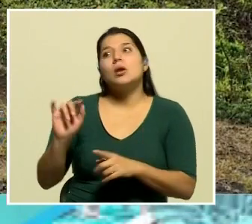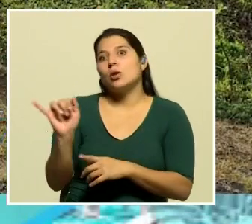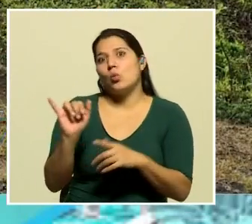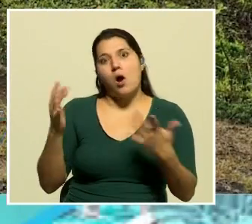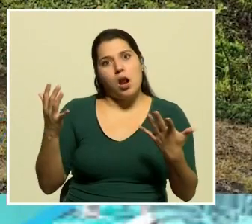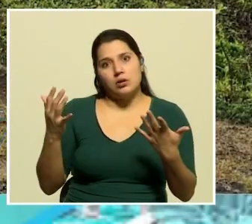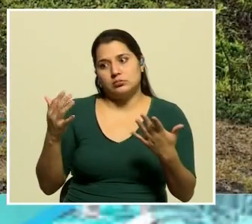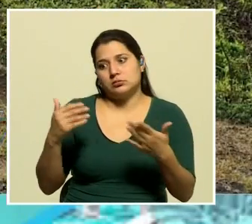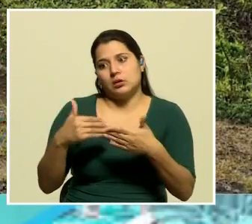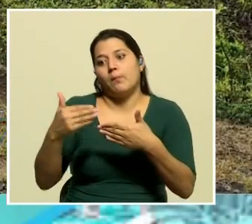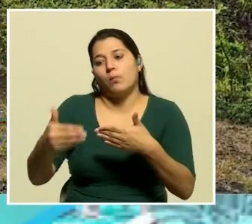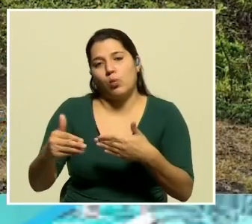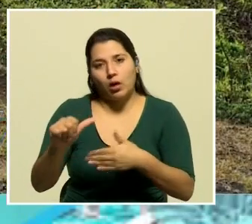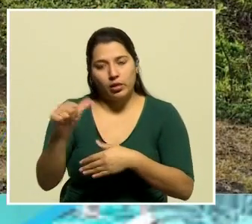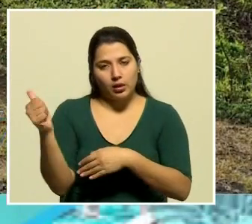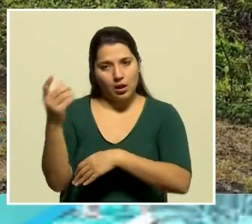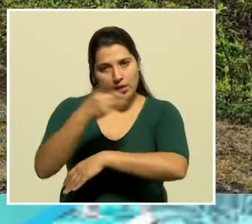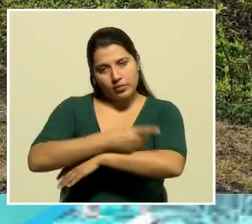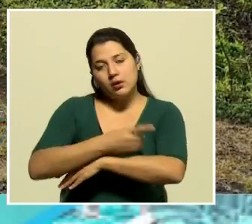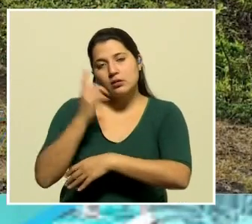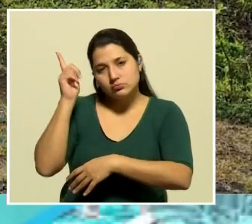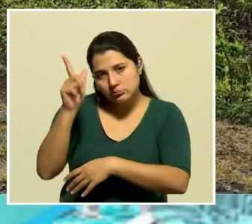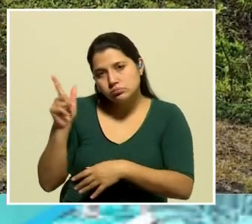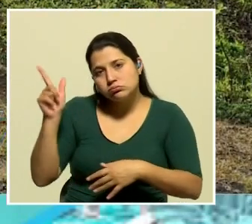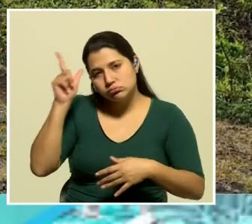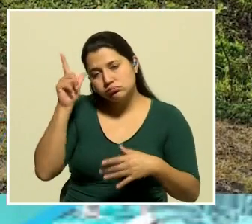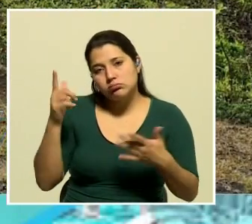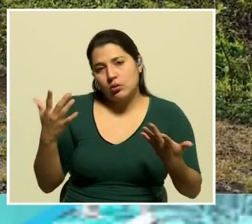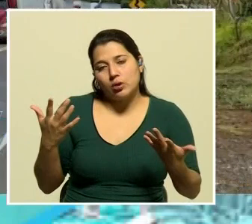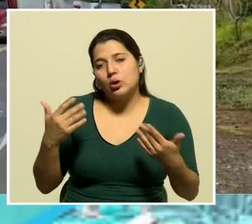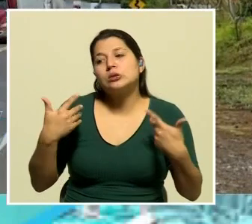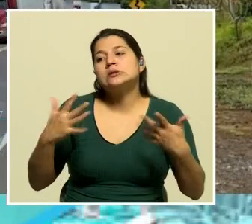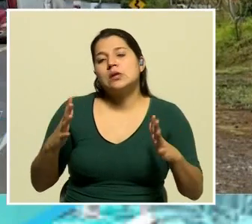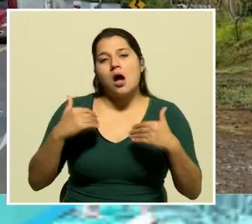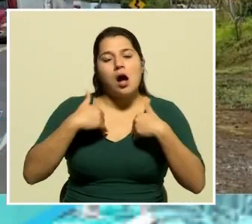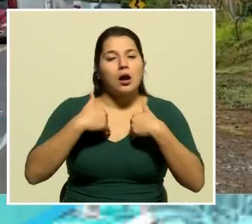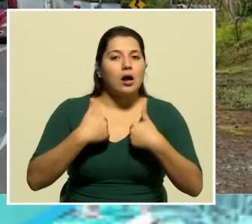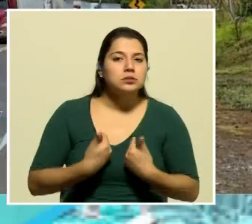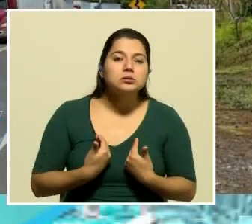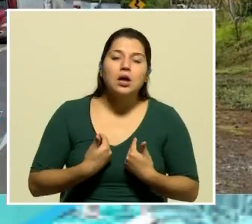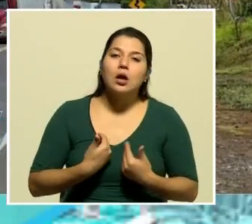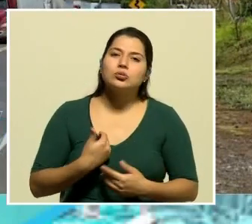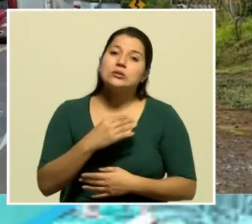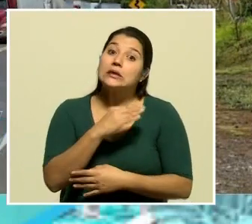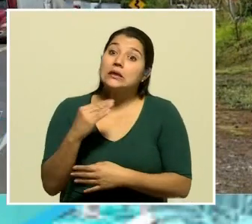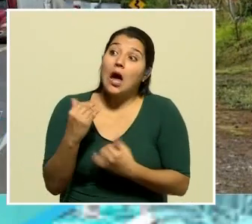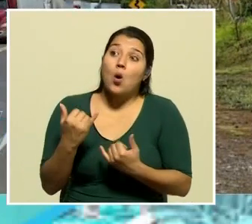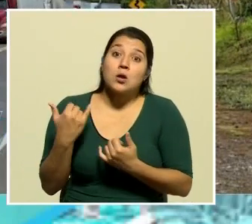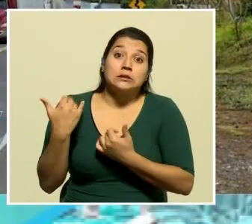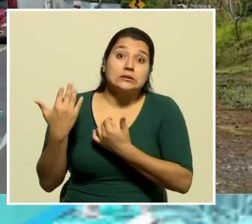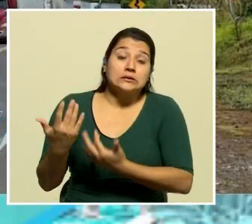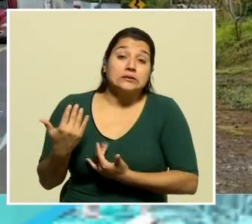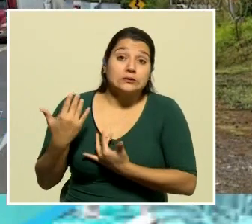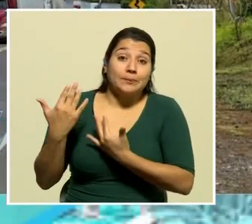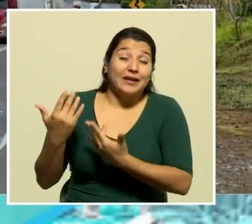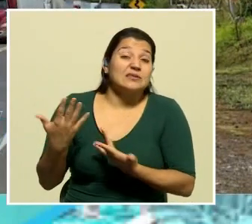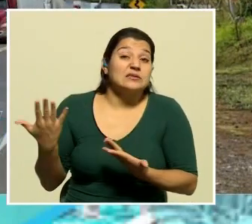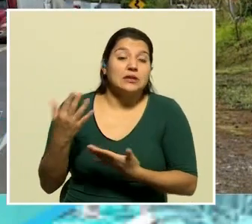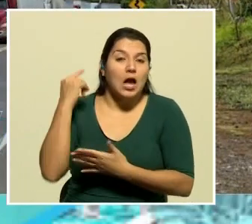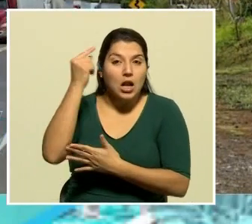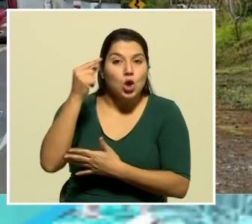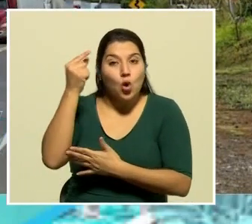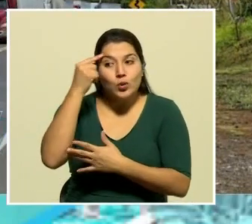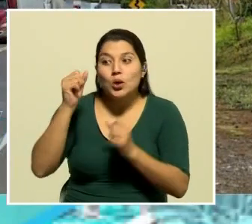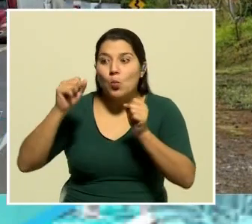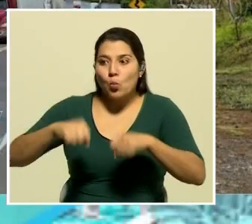después de 10 días, pues obviamente están cansadas y a la espera de que los gobiernos logren